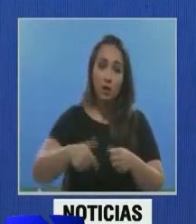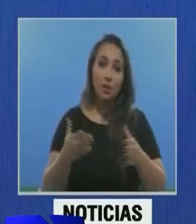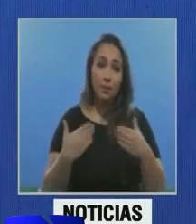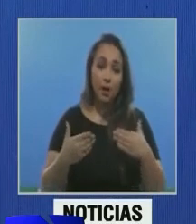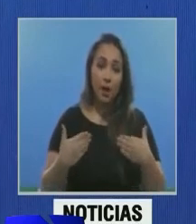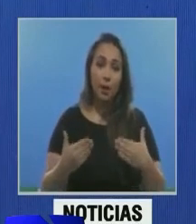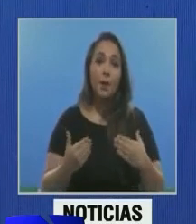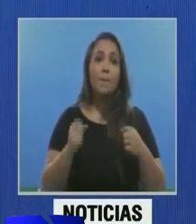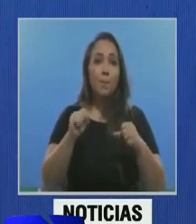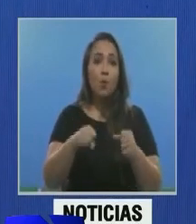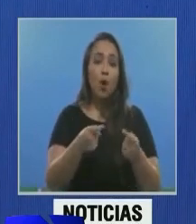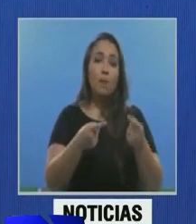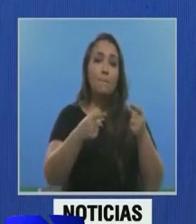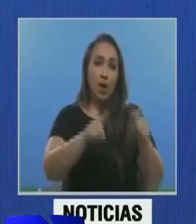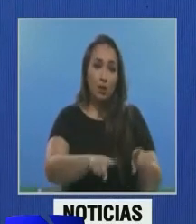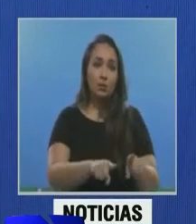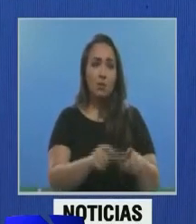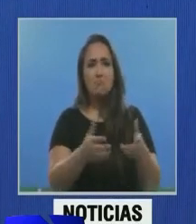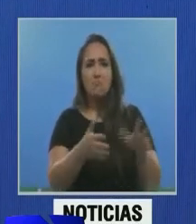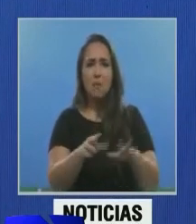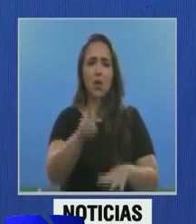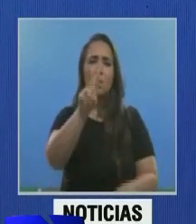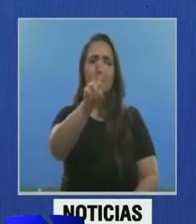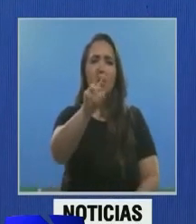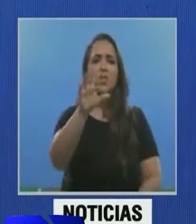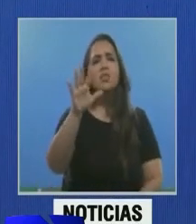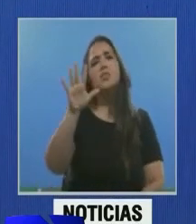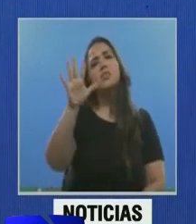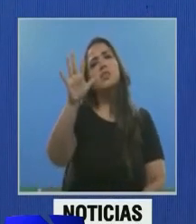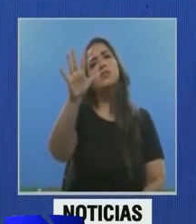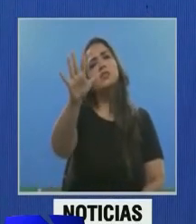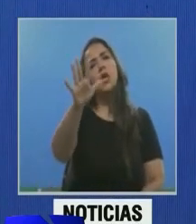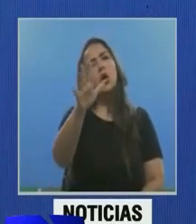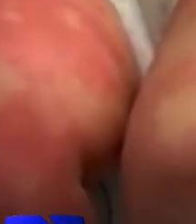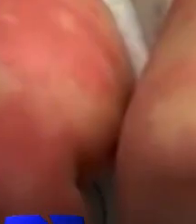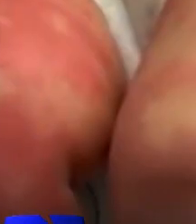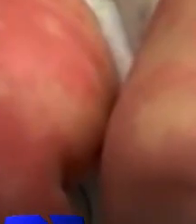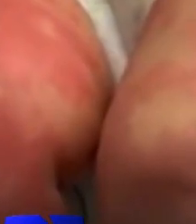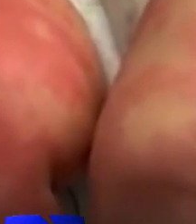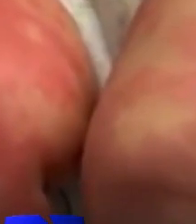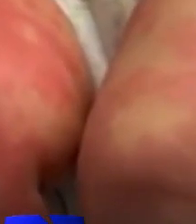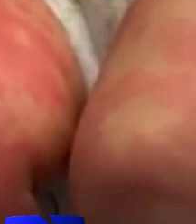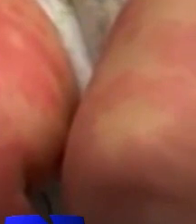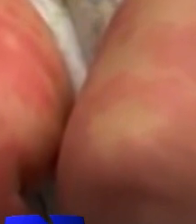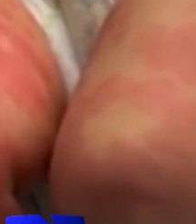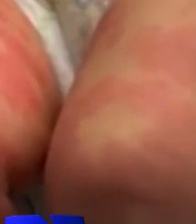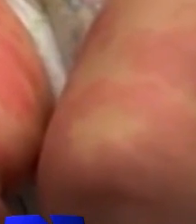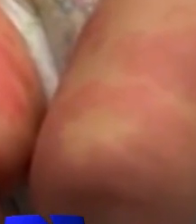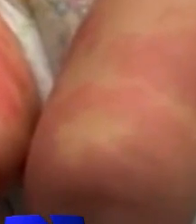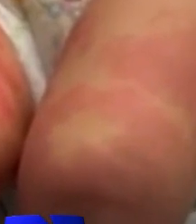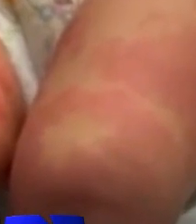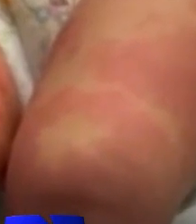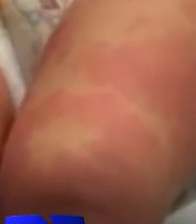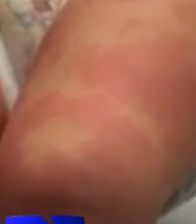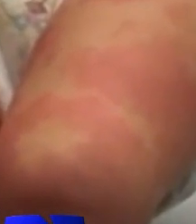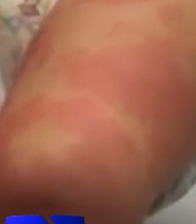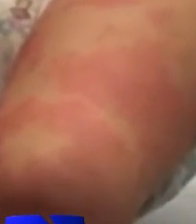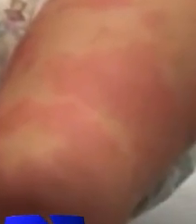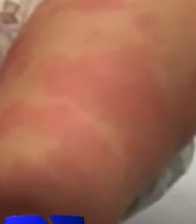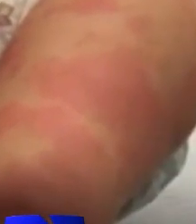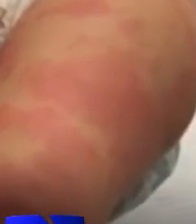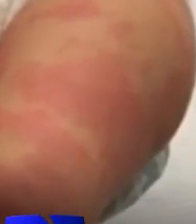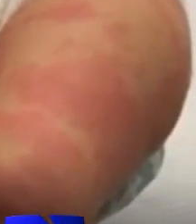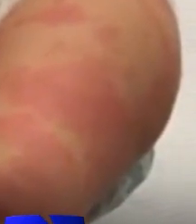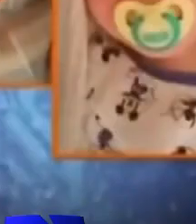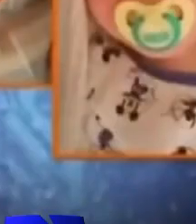estar dando alrededor de 25 casos al año la enfermedad de kawasaki se asemeja mucho